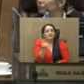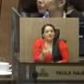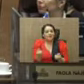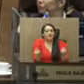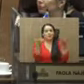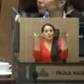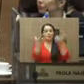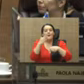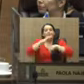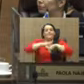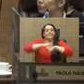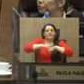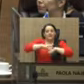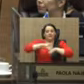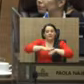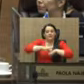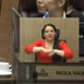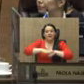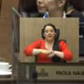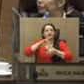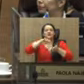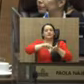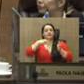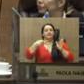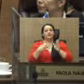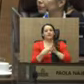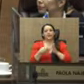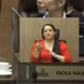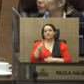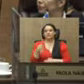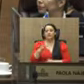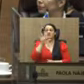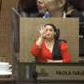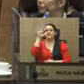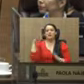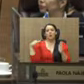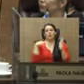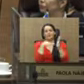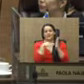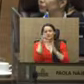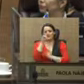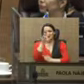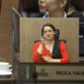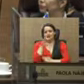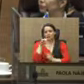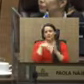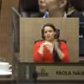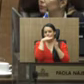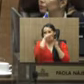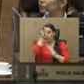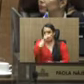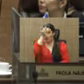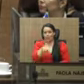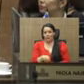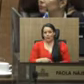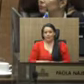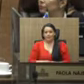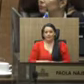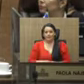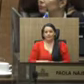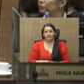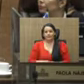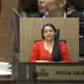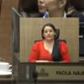lo permitían, significa alrededor de 5.700 millones de colones, que dadas